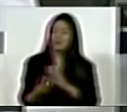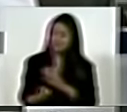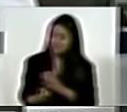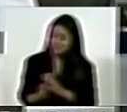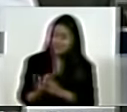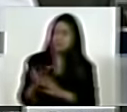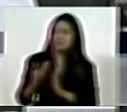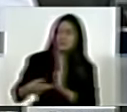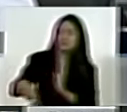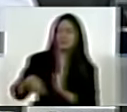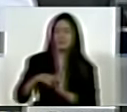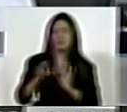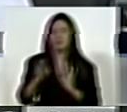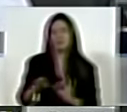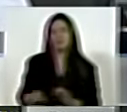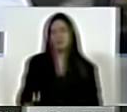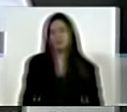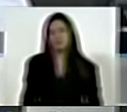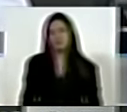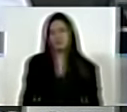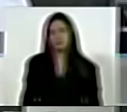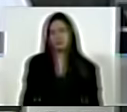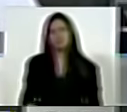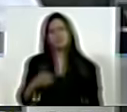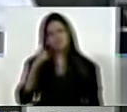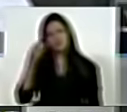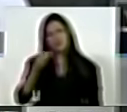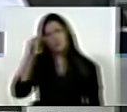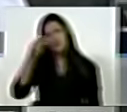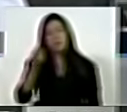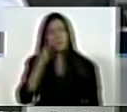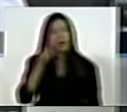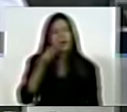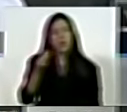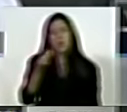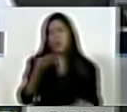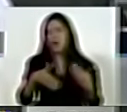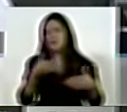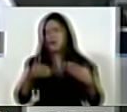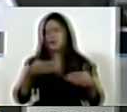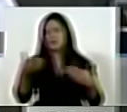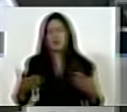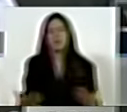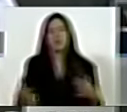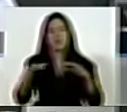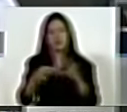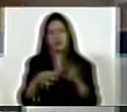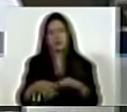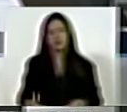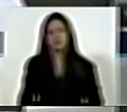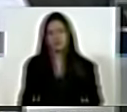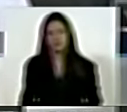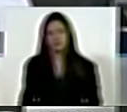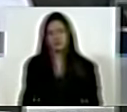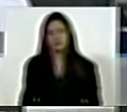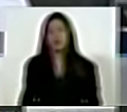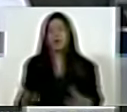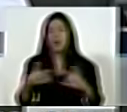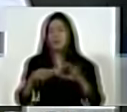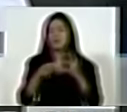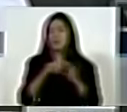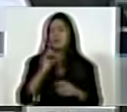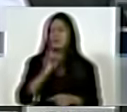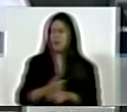para ratificarlos, es repensar para ver cómo avanzamos en unidad. La unidad debe